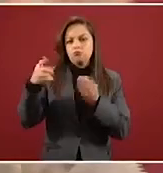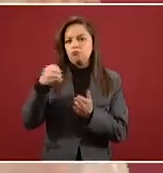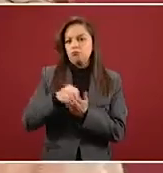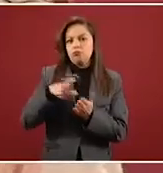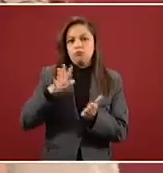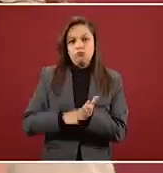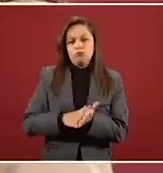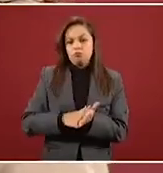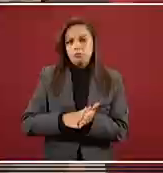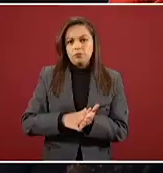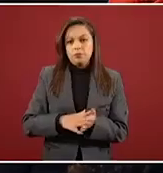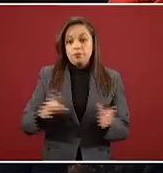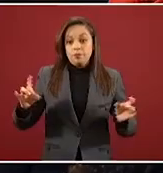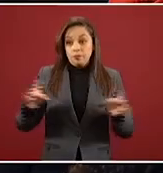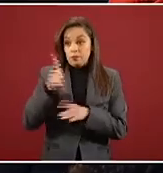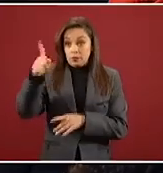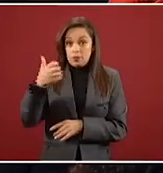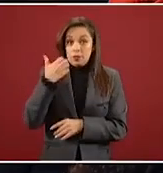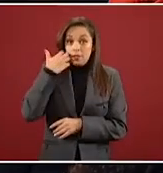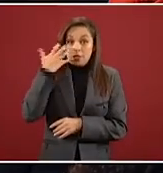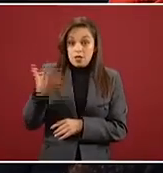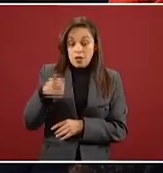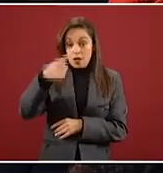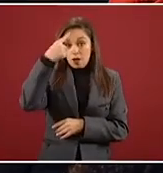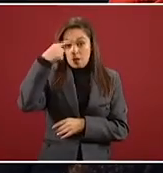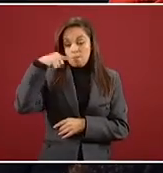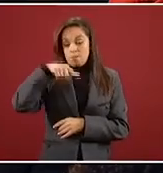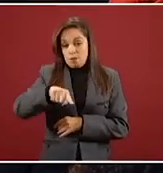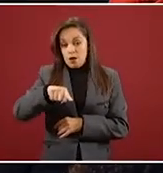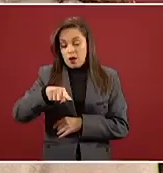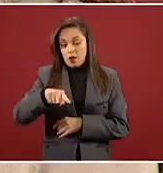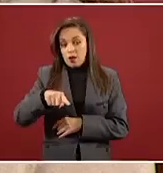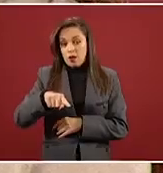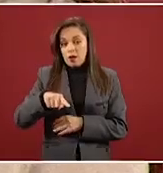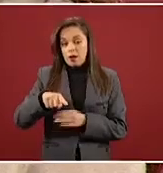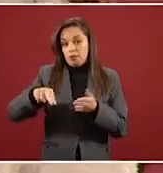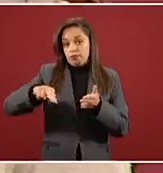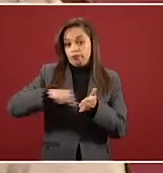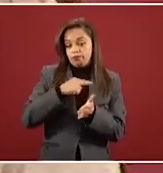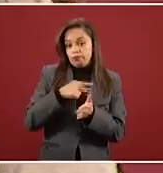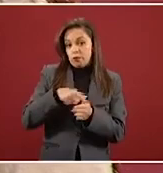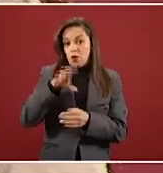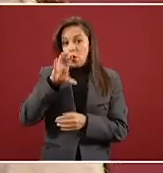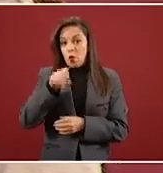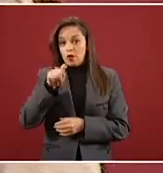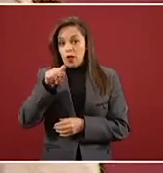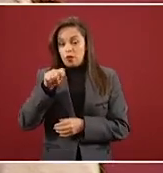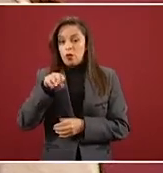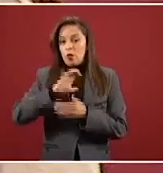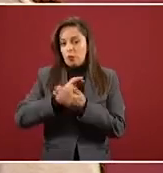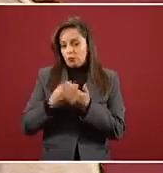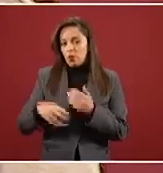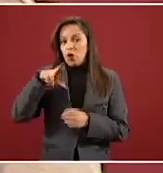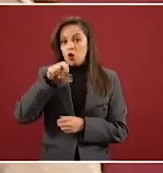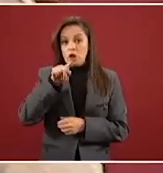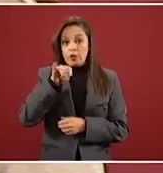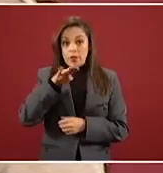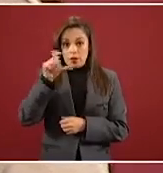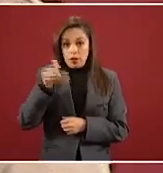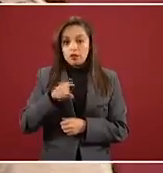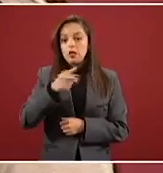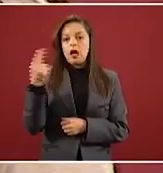caso de querer la titularidad del contrato de Notimex, tendría que presentar una solicitud para un